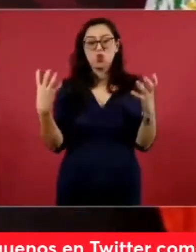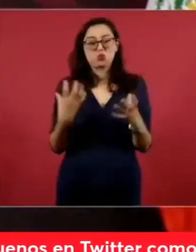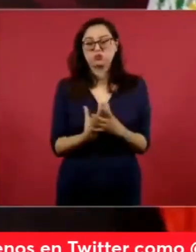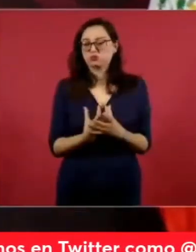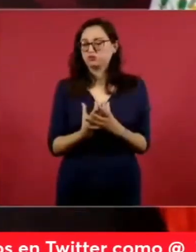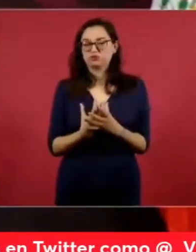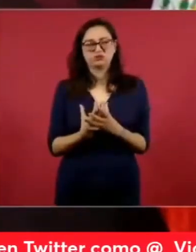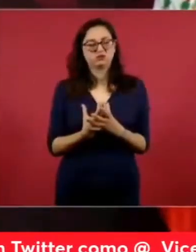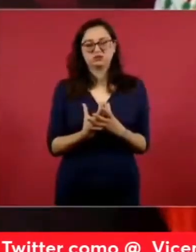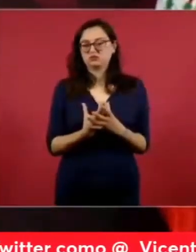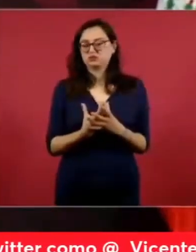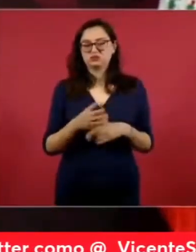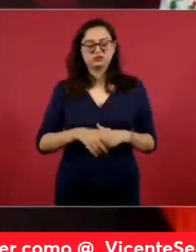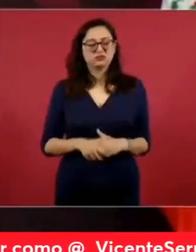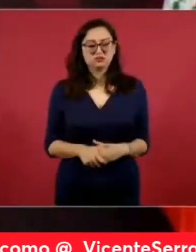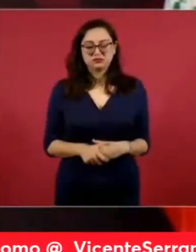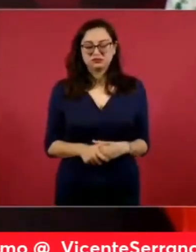Él busca